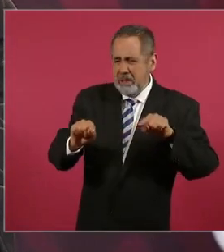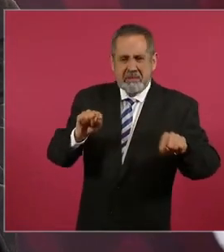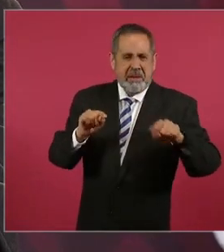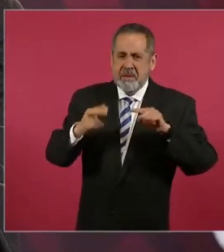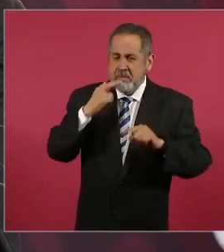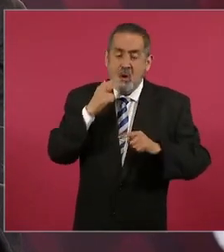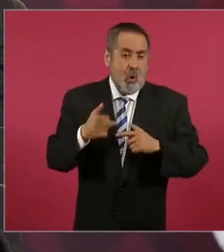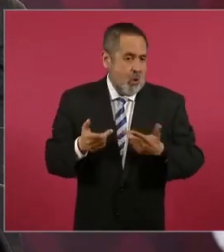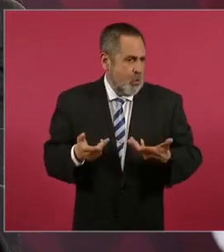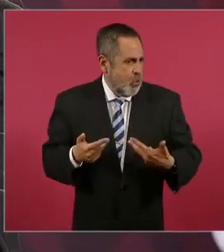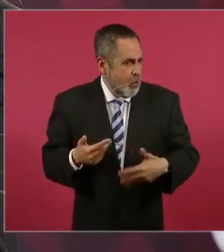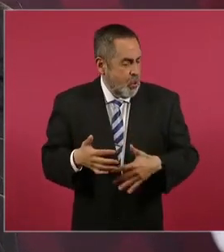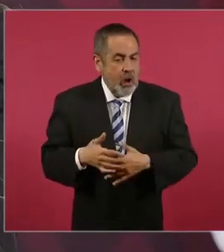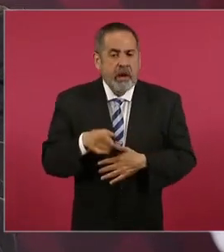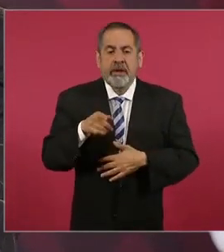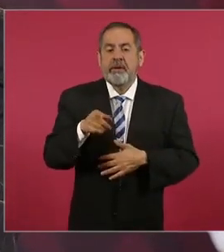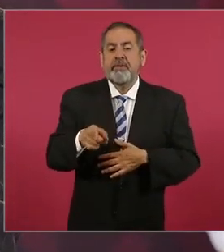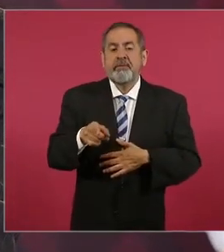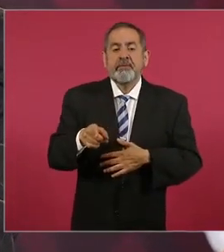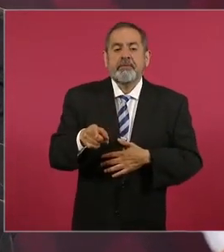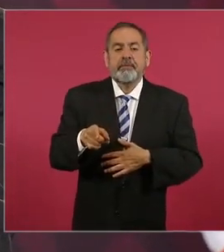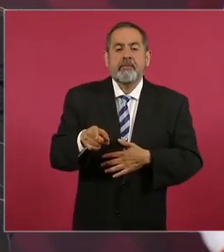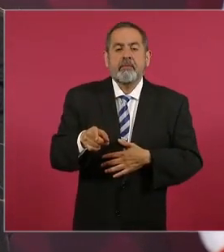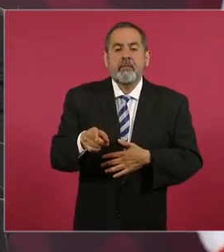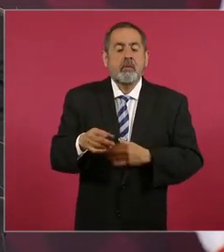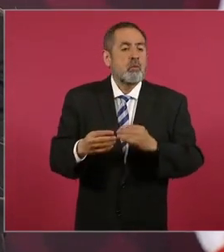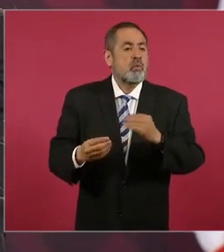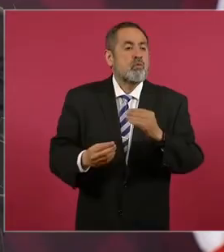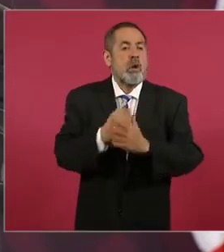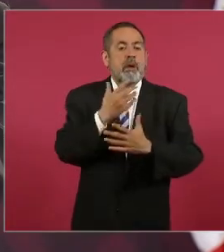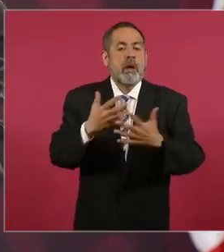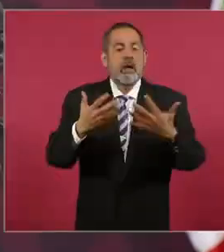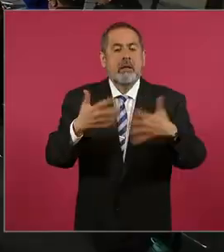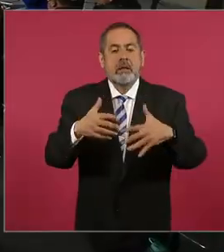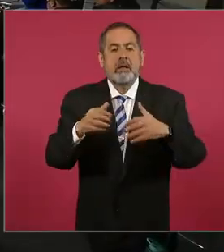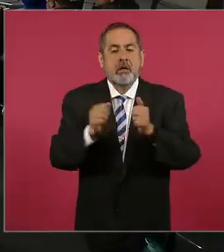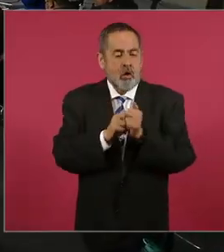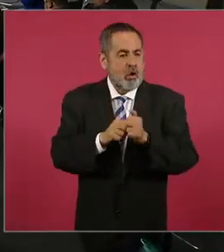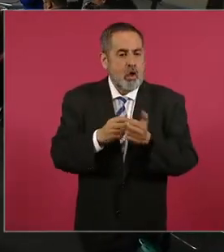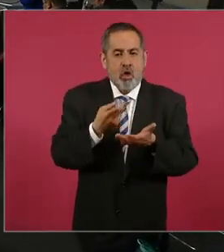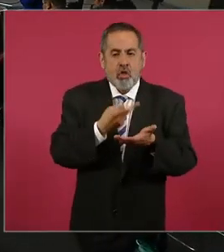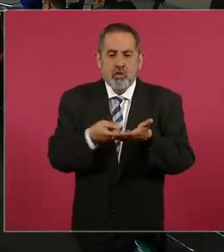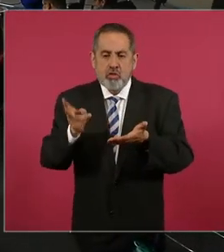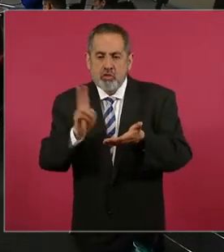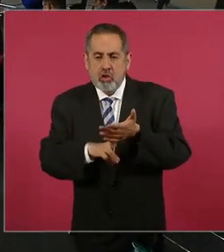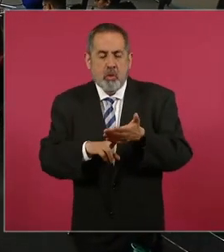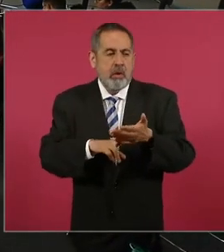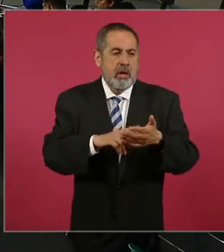y creando también nuevas plantas de ciclo combinado,